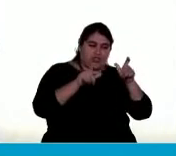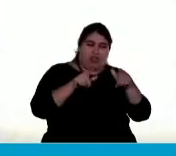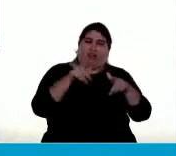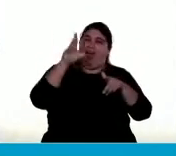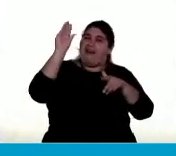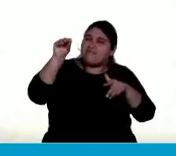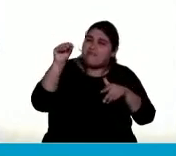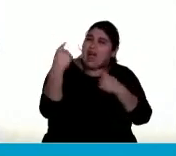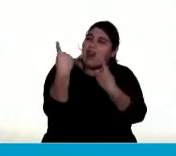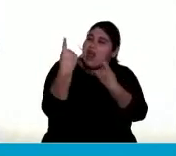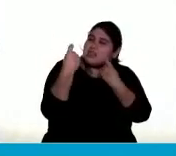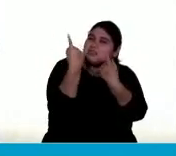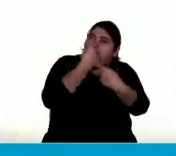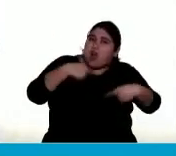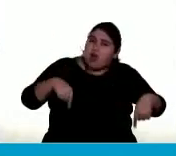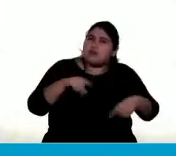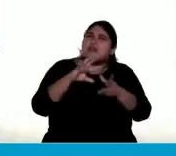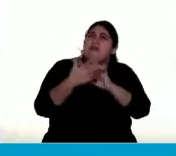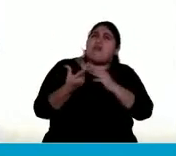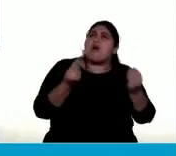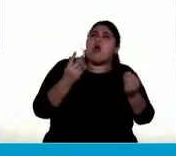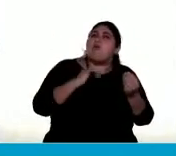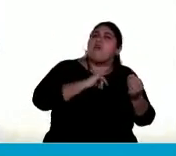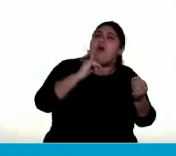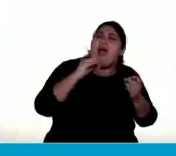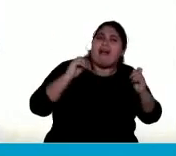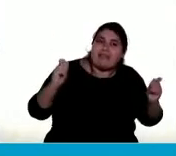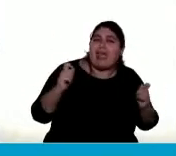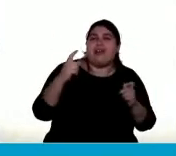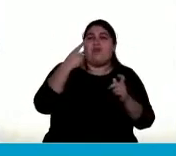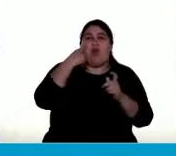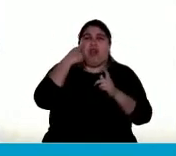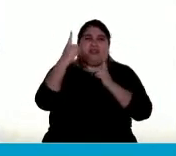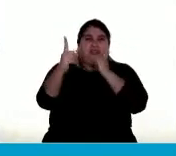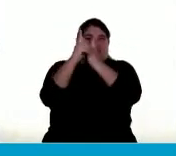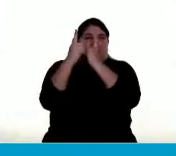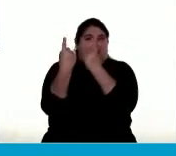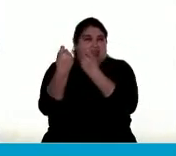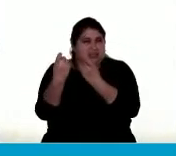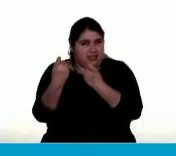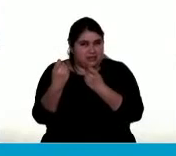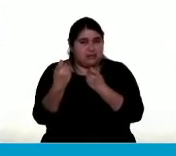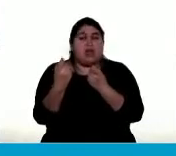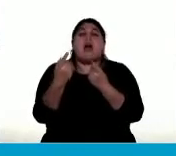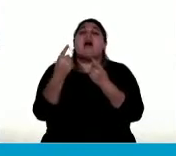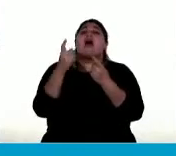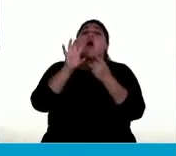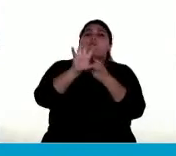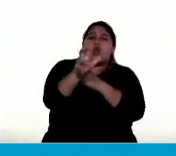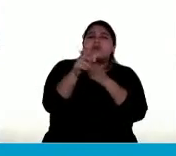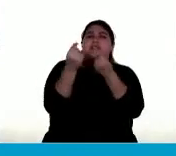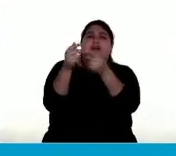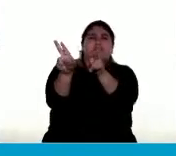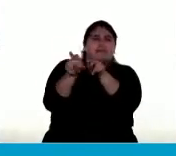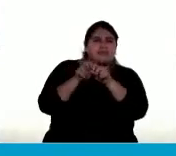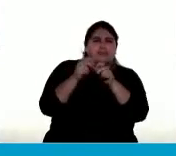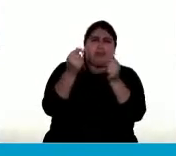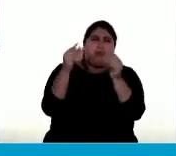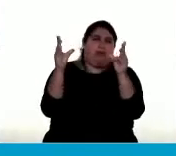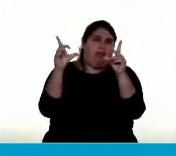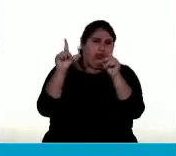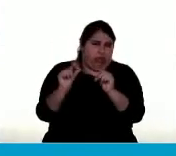cuando necesitan canalizar sus demandas. Se decía muy bien, la recaudación provincial bajó, por lo tanto